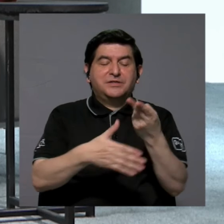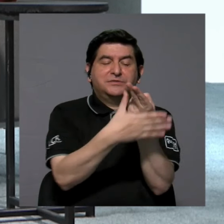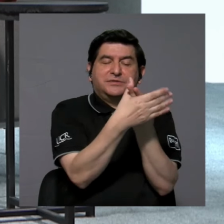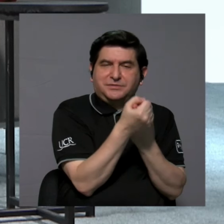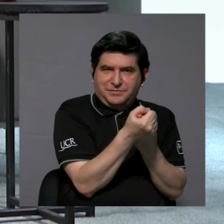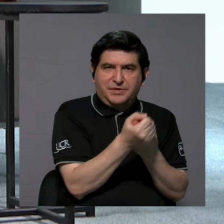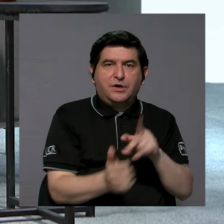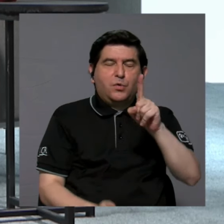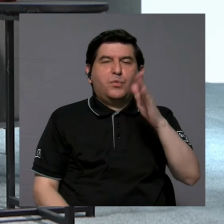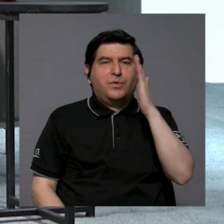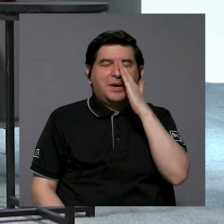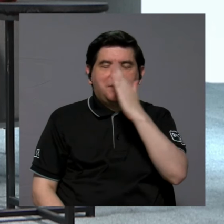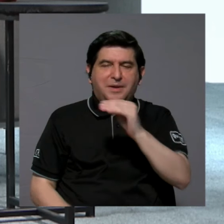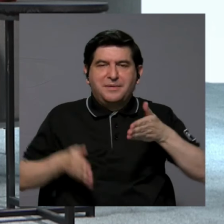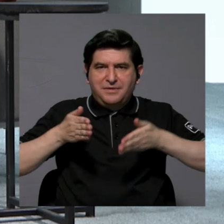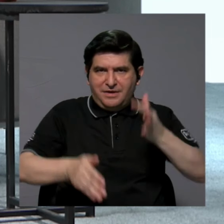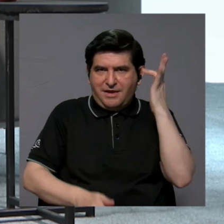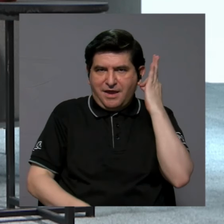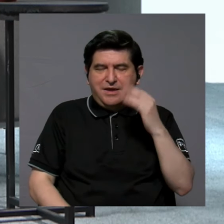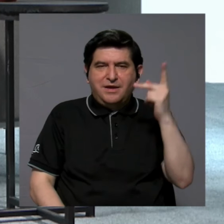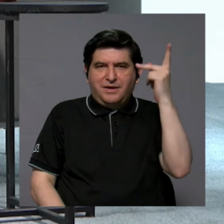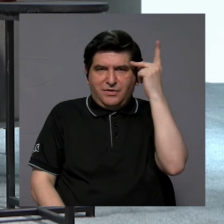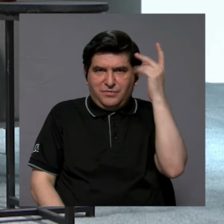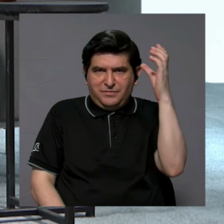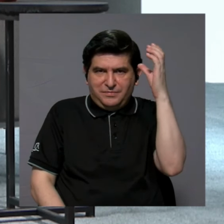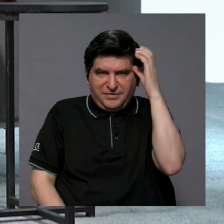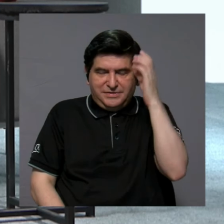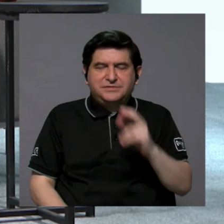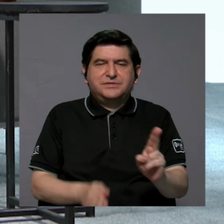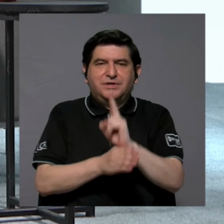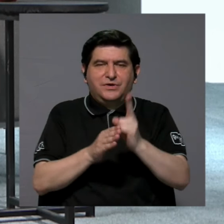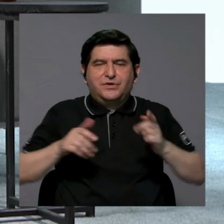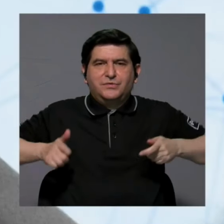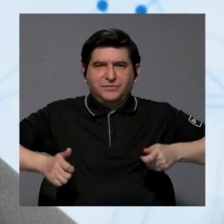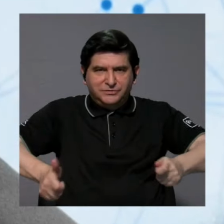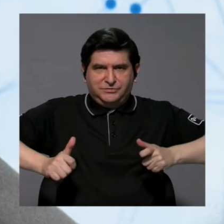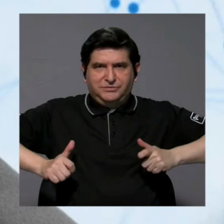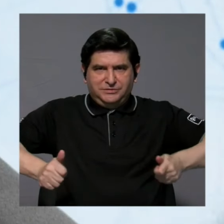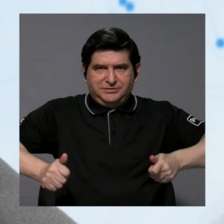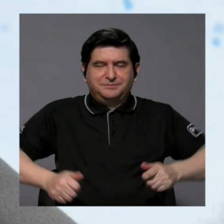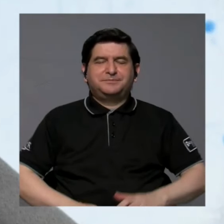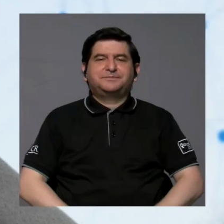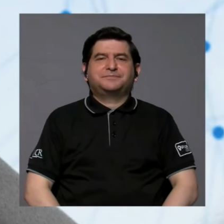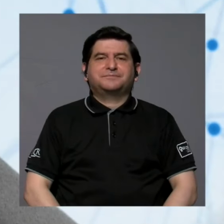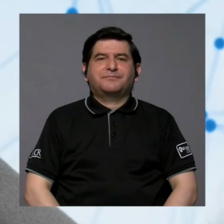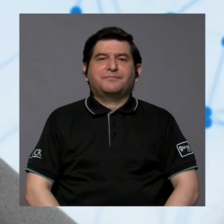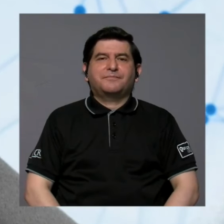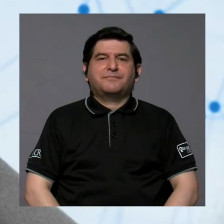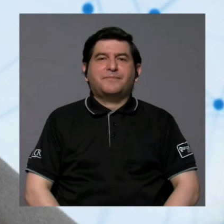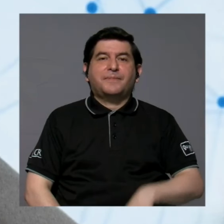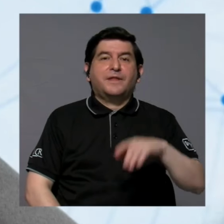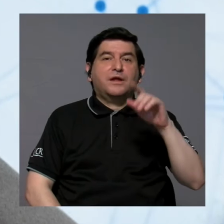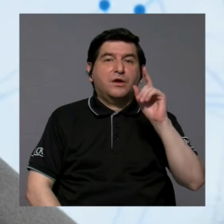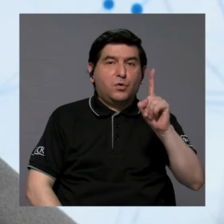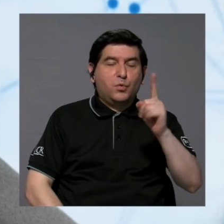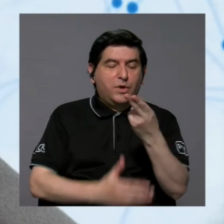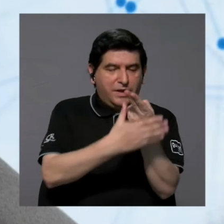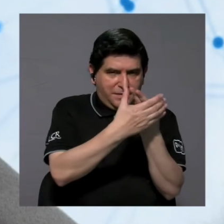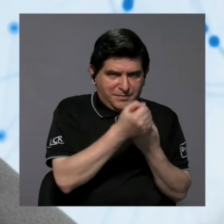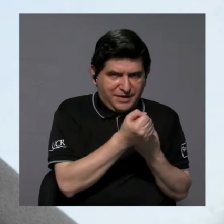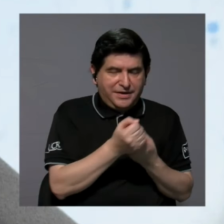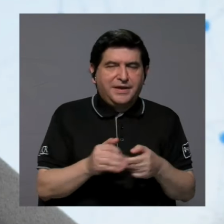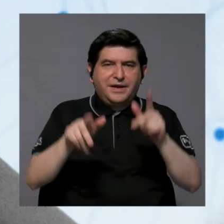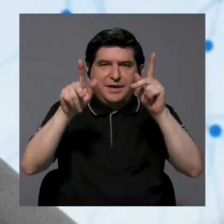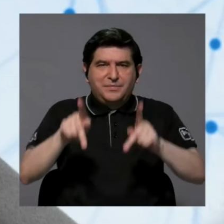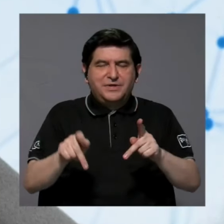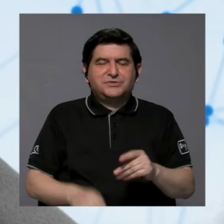personas en parejas. Una madre con su hija que tenía parálisis cerebral y usaba silla de ruedas, y una